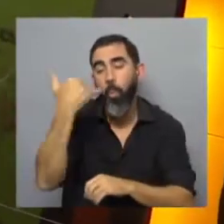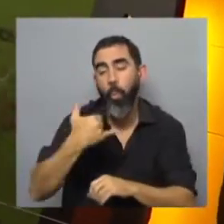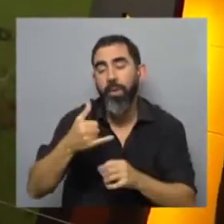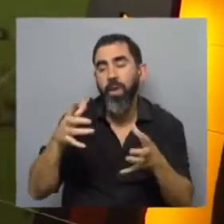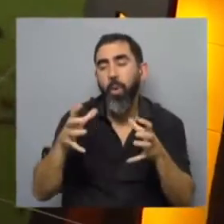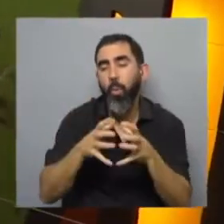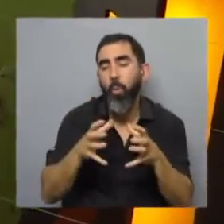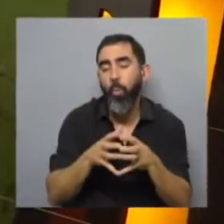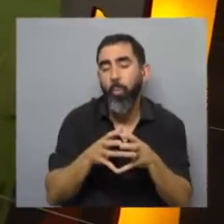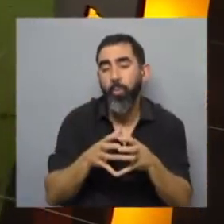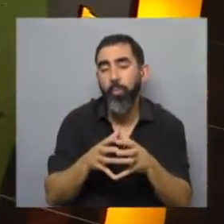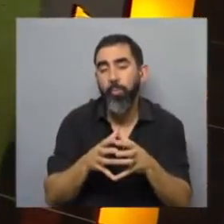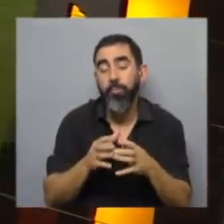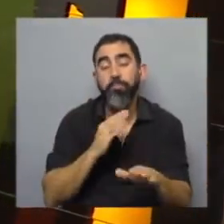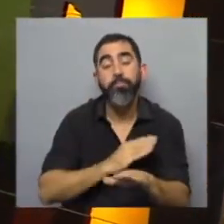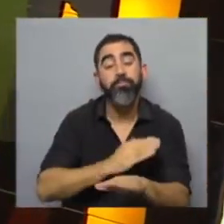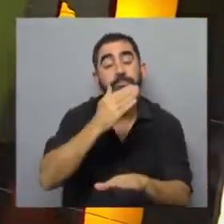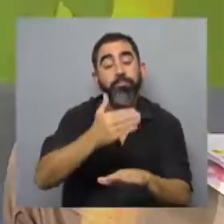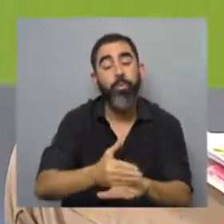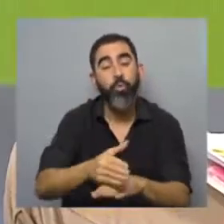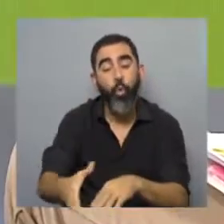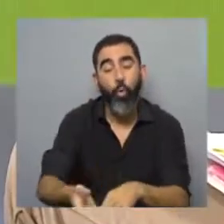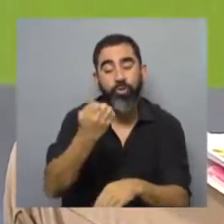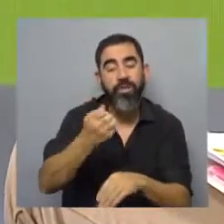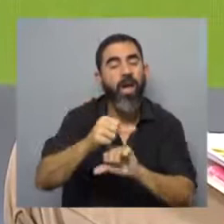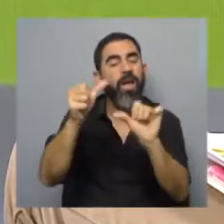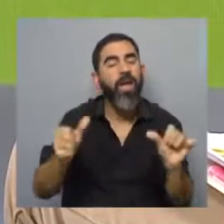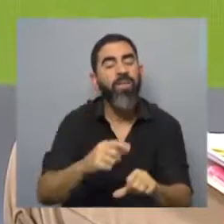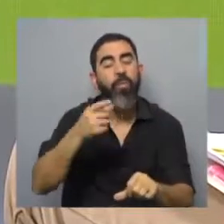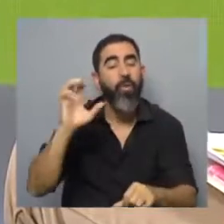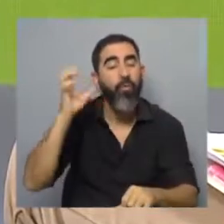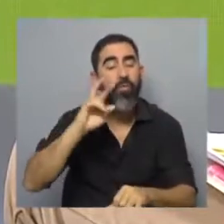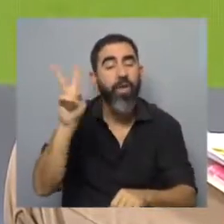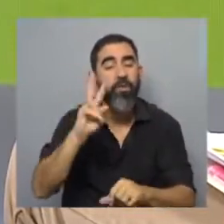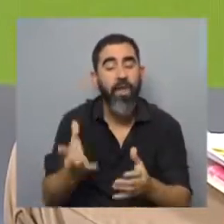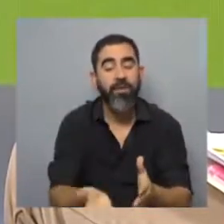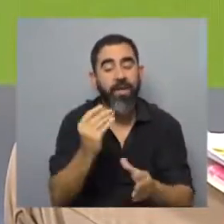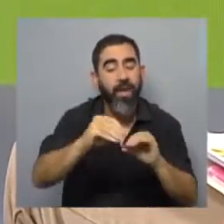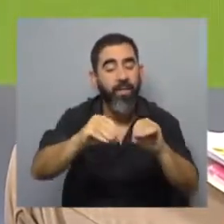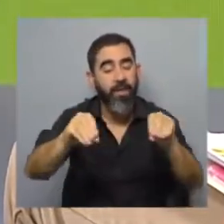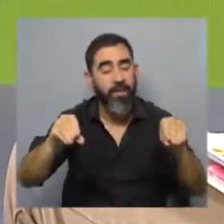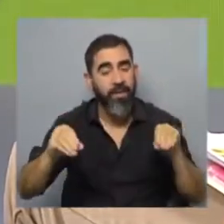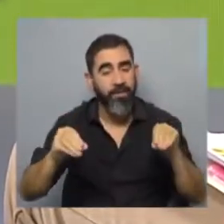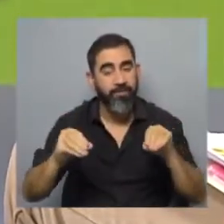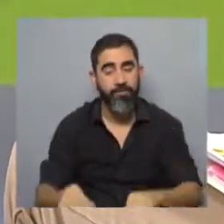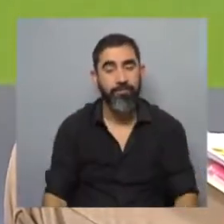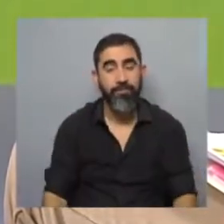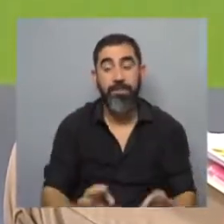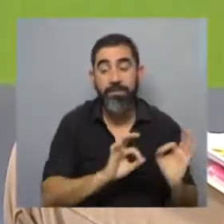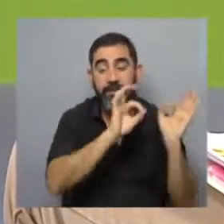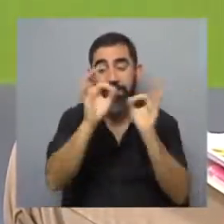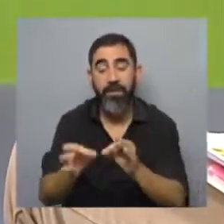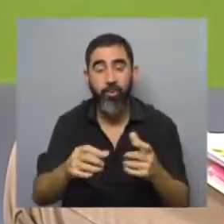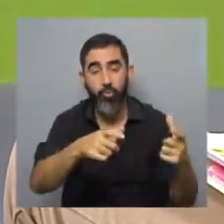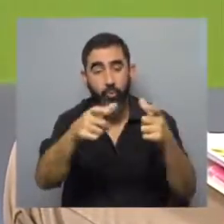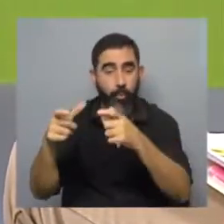grupo, como dice el nombre, post cosecha, qué hace luego de que las frutas y hortalizas dejan el campo y llegan a la góndola